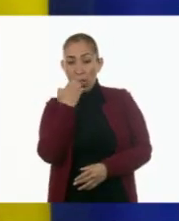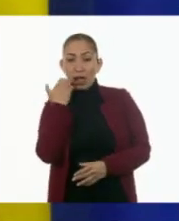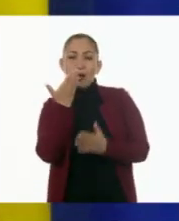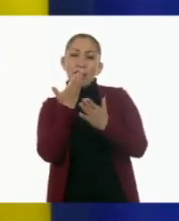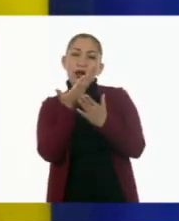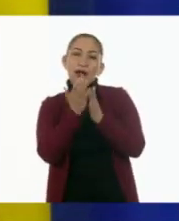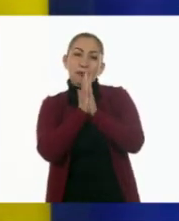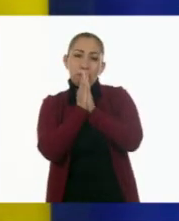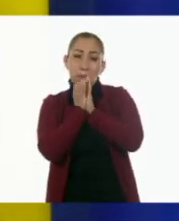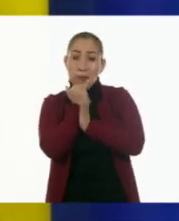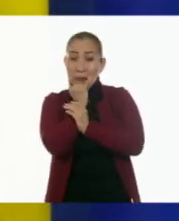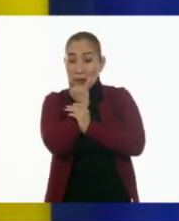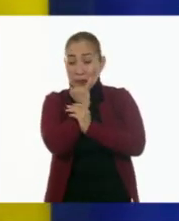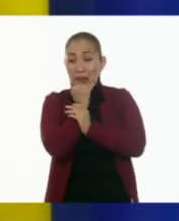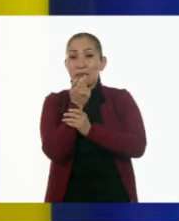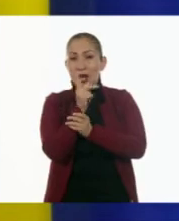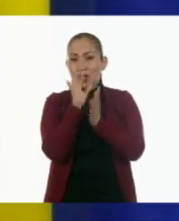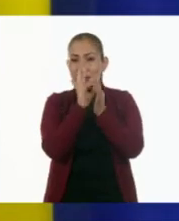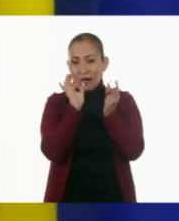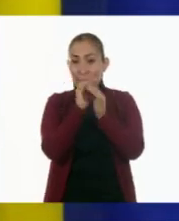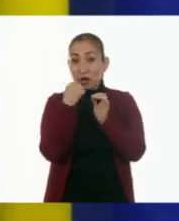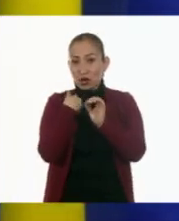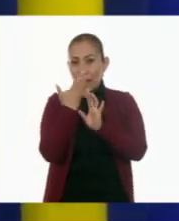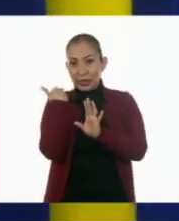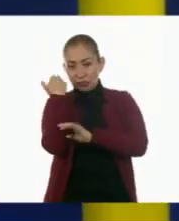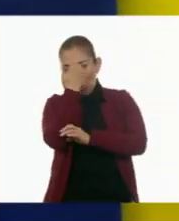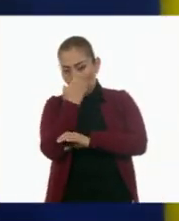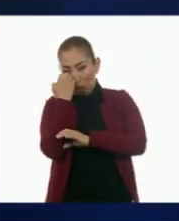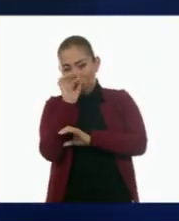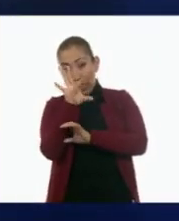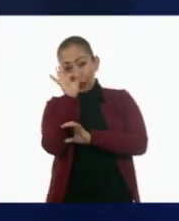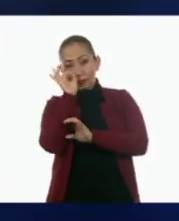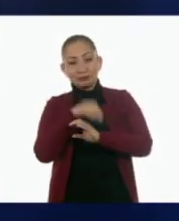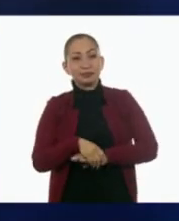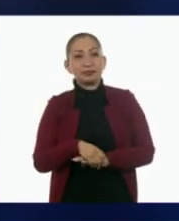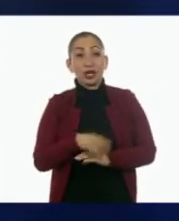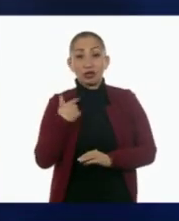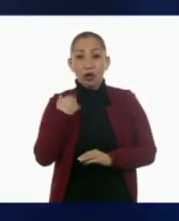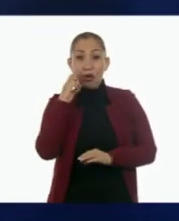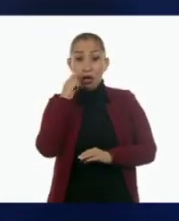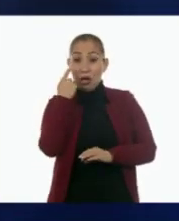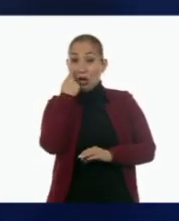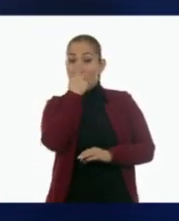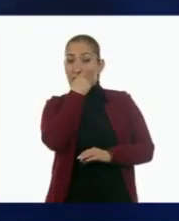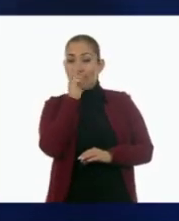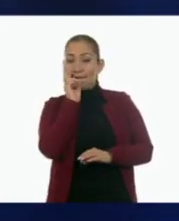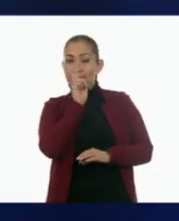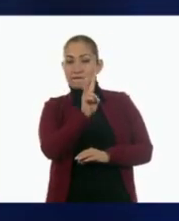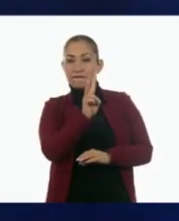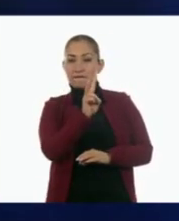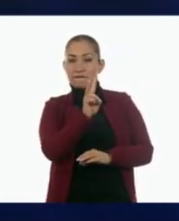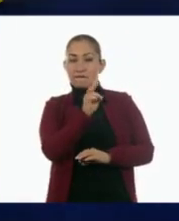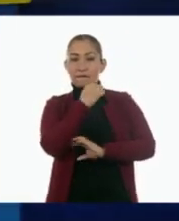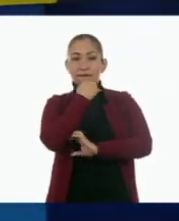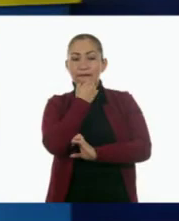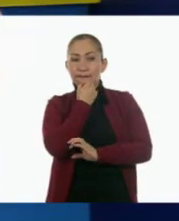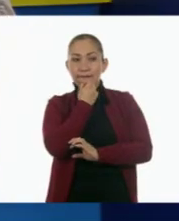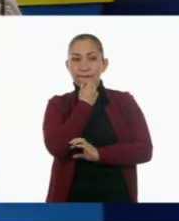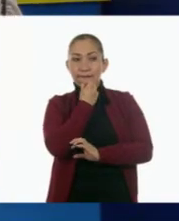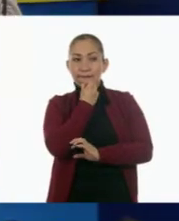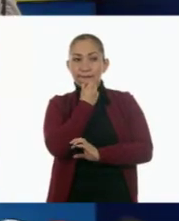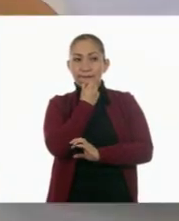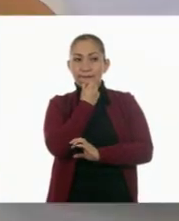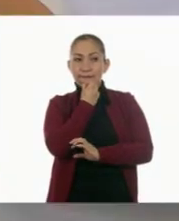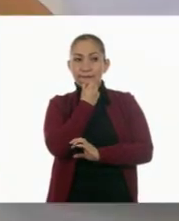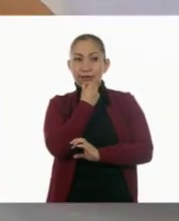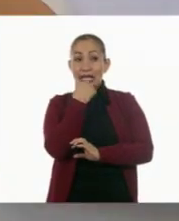pido perdón, pero les voy a explicar por qué me adelanté. Viendo así, de reojo, veo que aquí